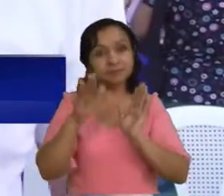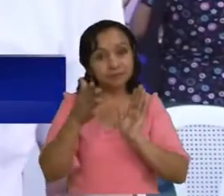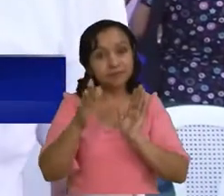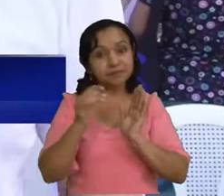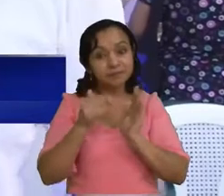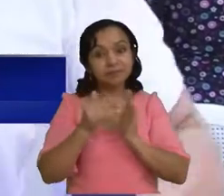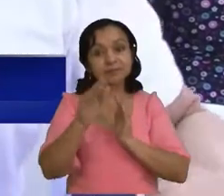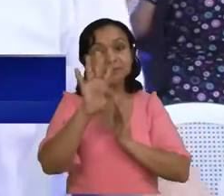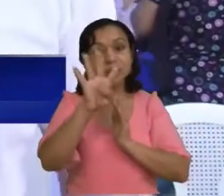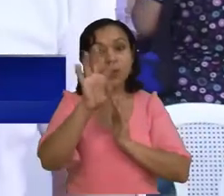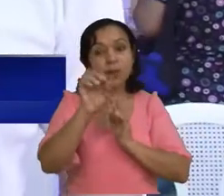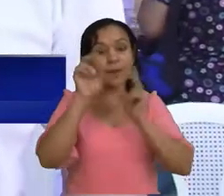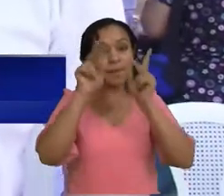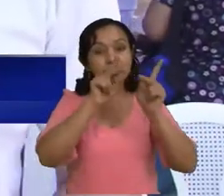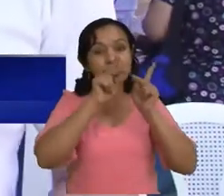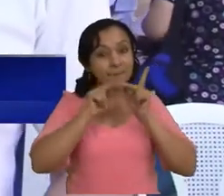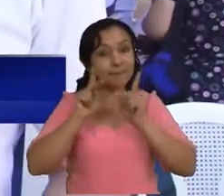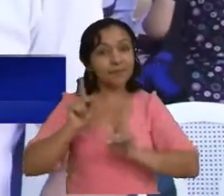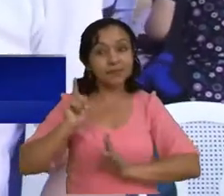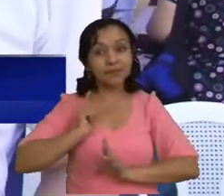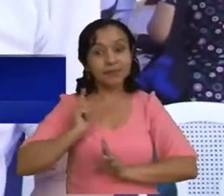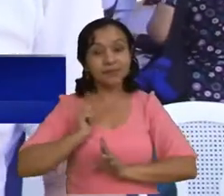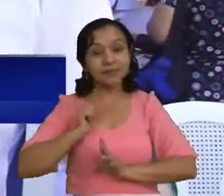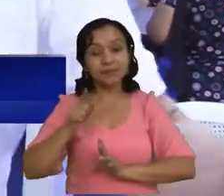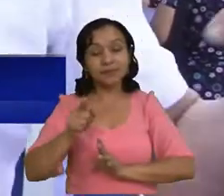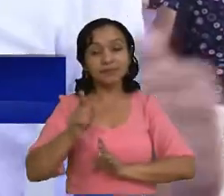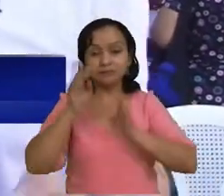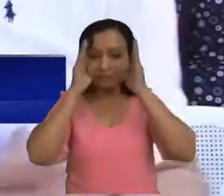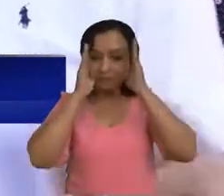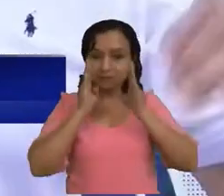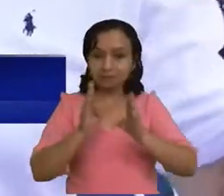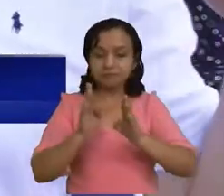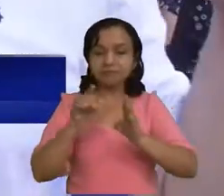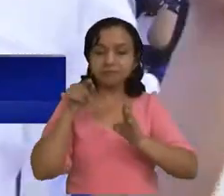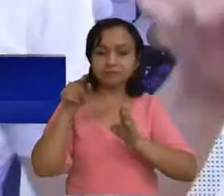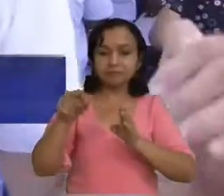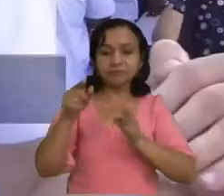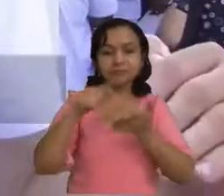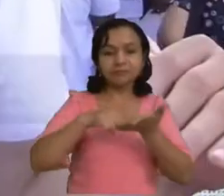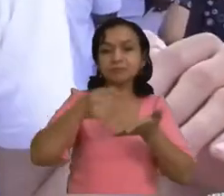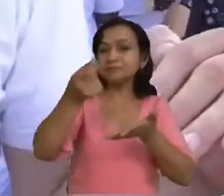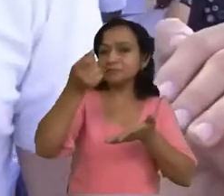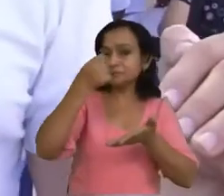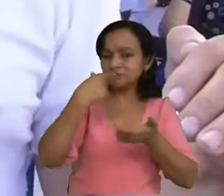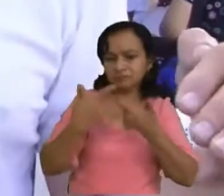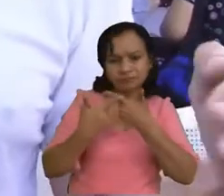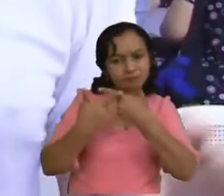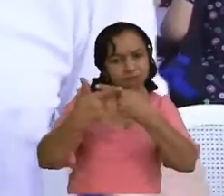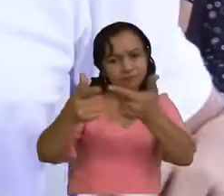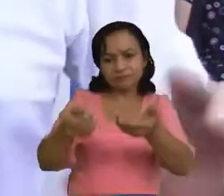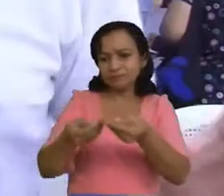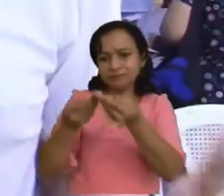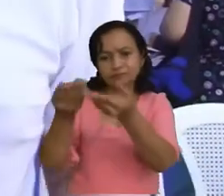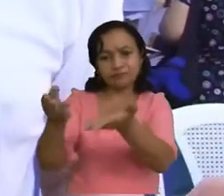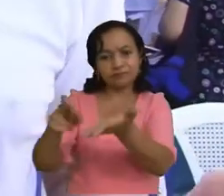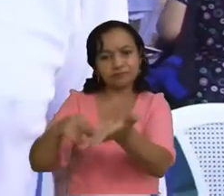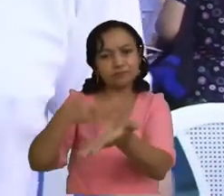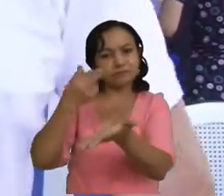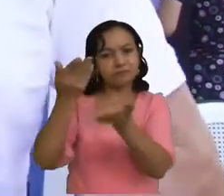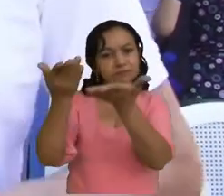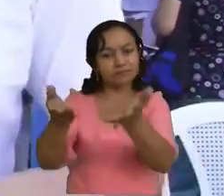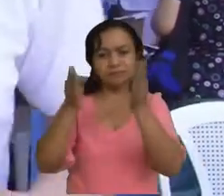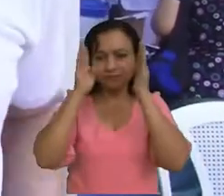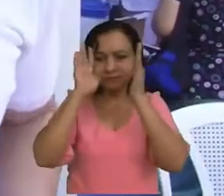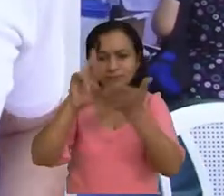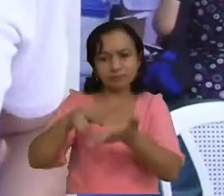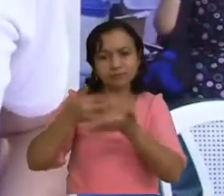de 40 personas que van ya teniendo la atención. Aquí se le está dando un medicamento gratuito, ¿verdad? Una atención gratuita, no